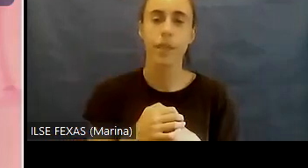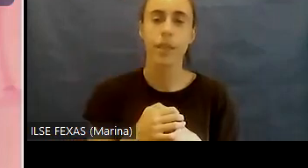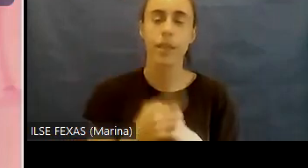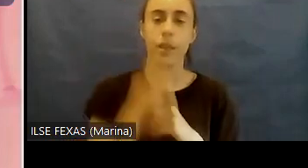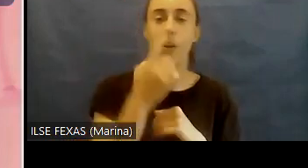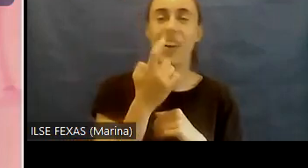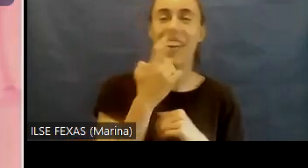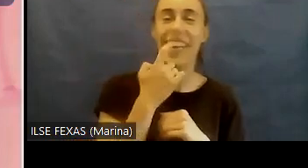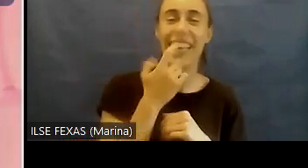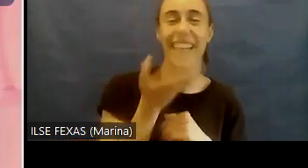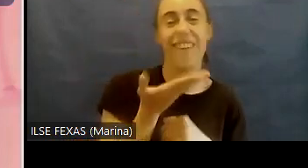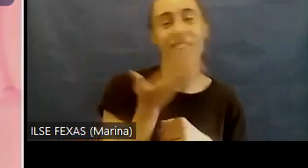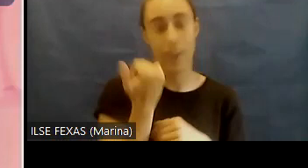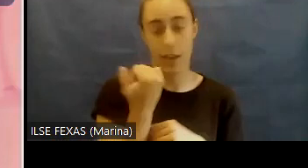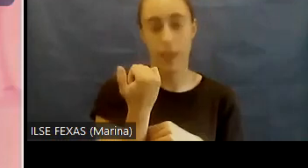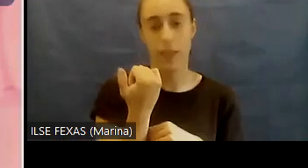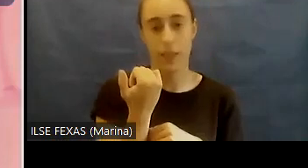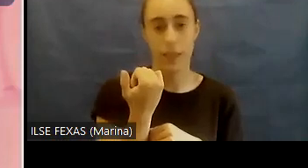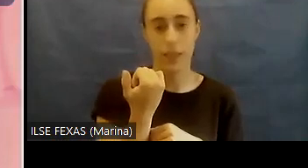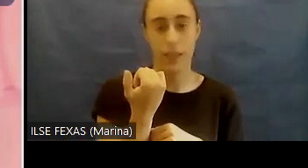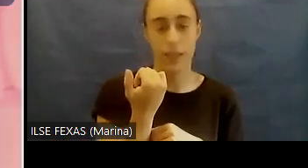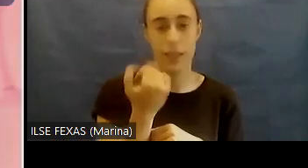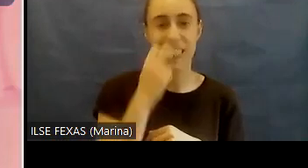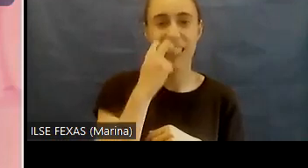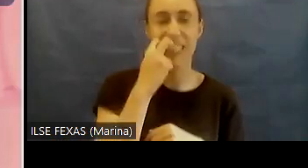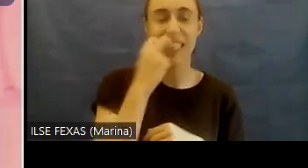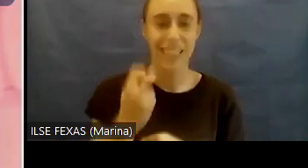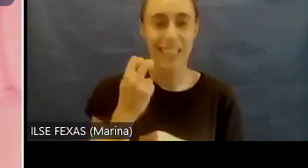dentaria, un molar, una muela,